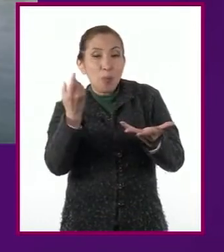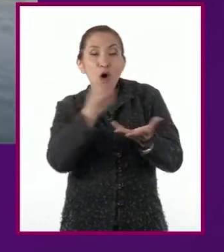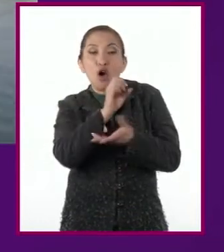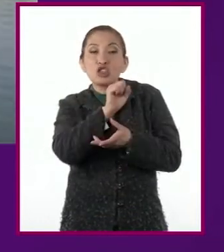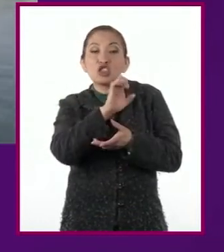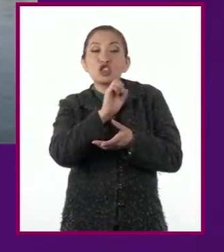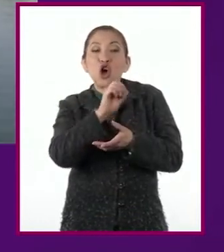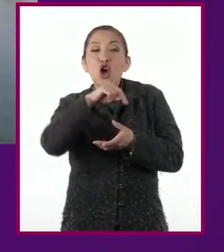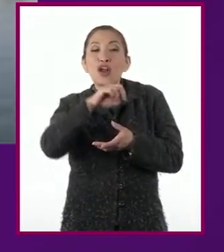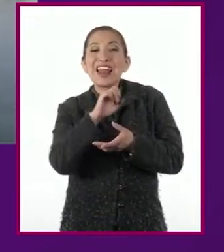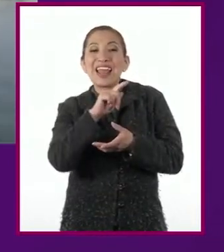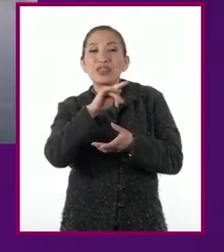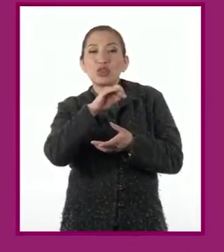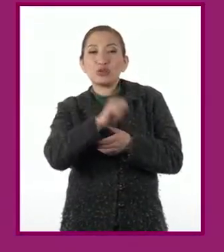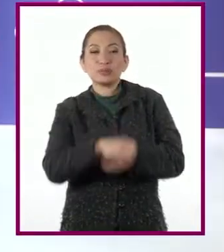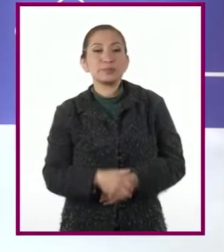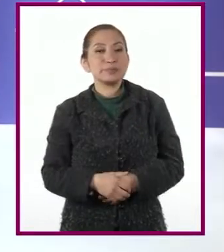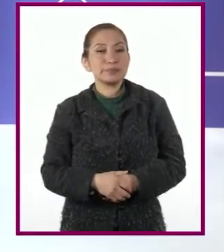por sonetos.